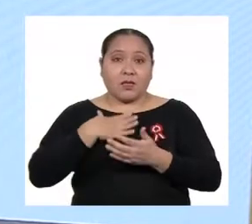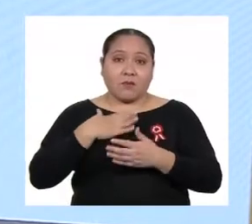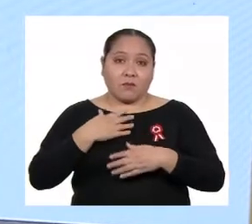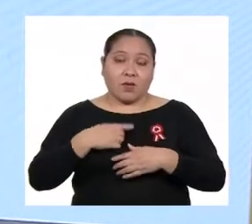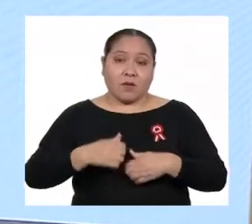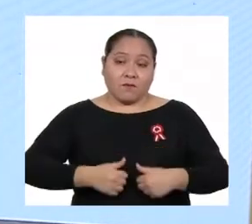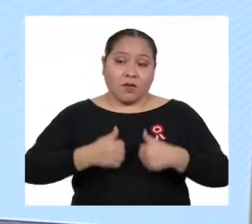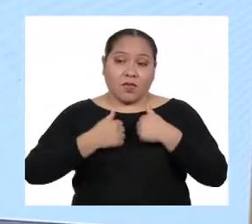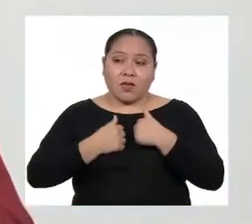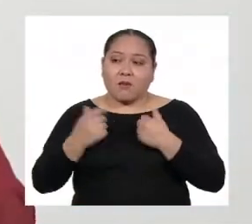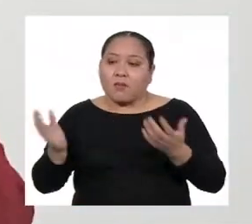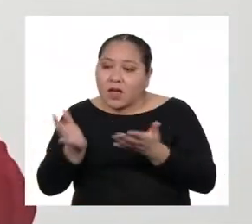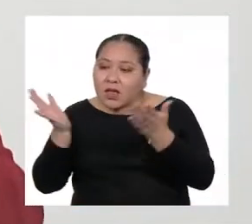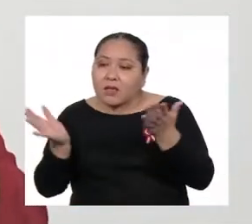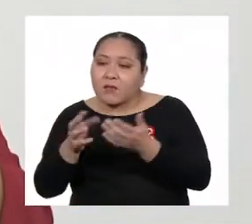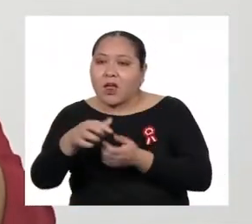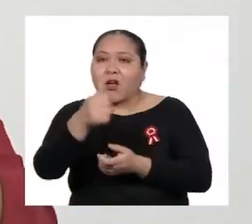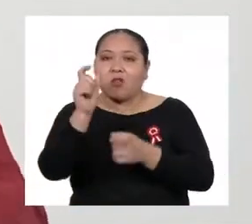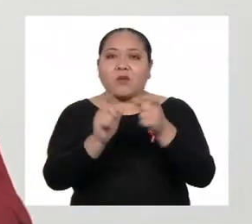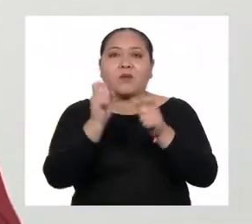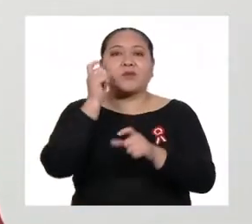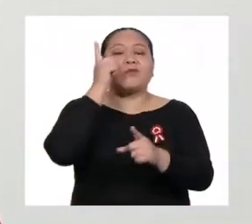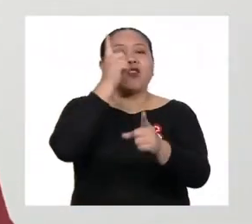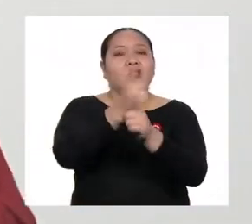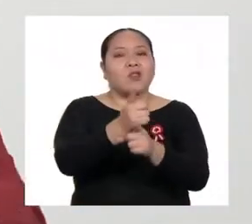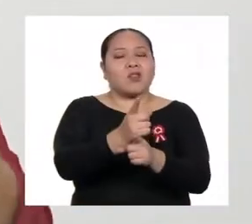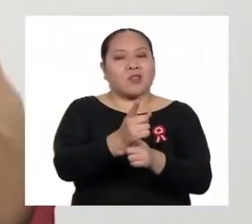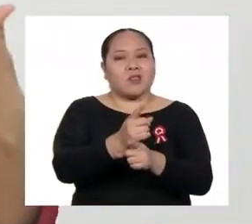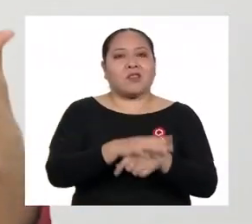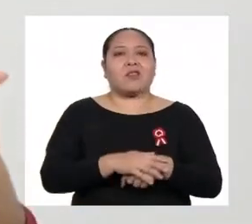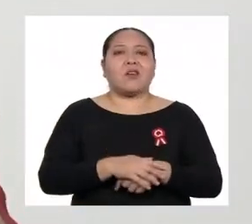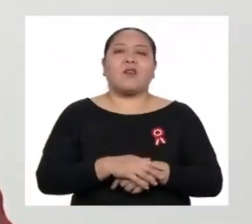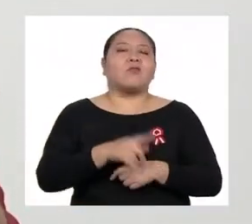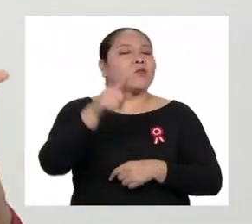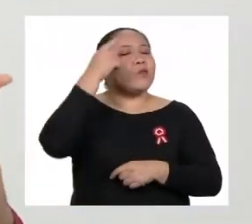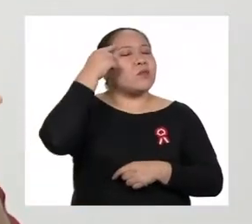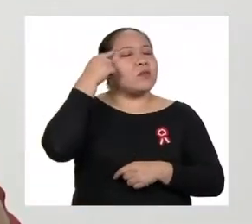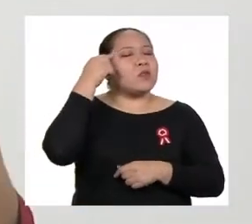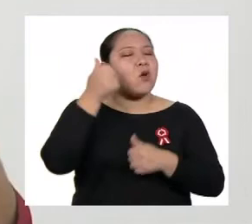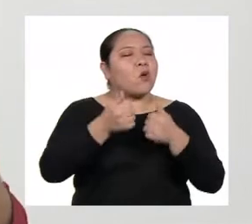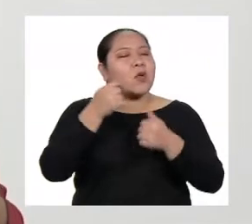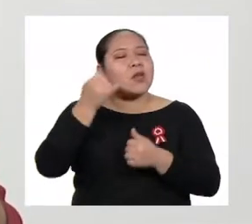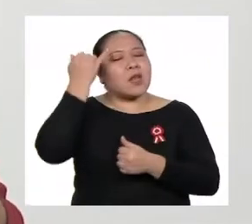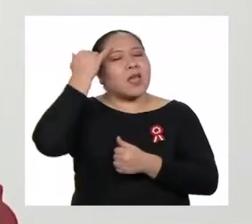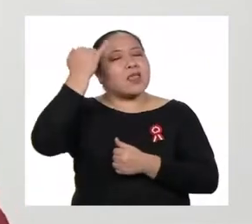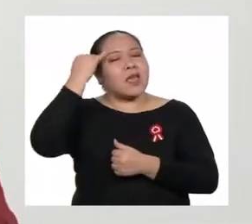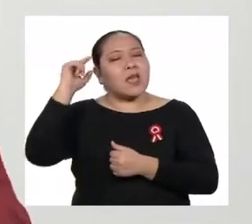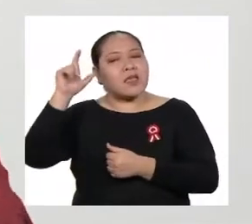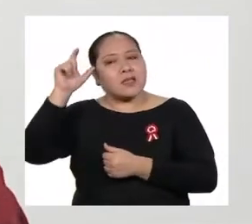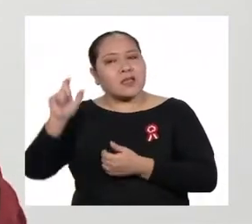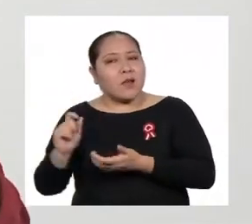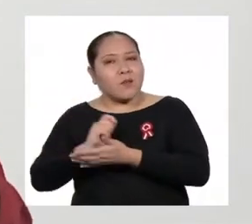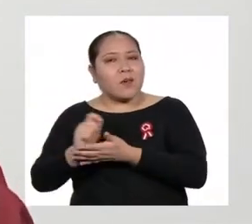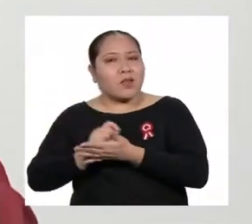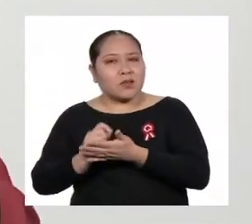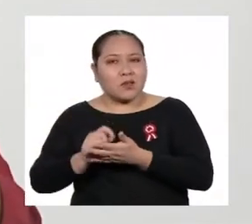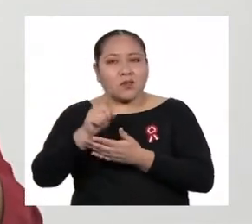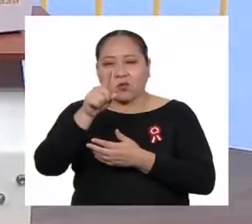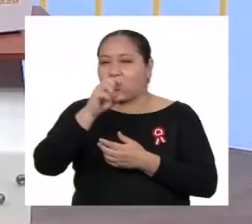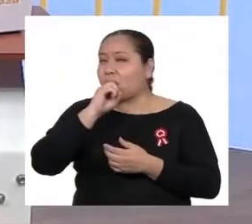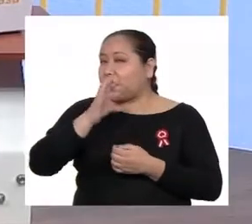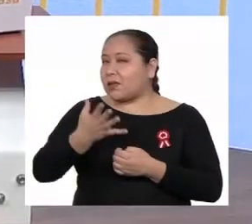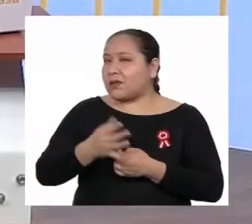a otras personas. Ajá, entonces, ¿cuál crees que es la intención del autor? ¿Puedes